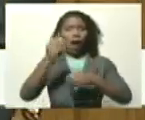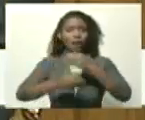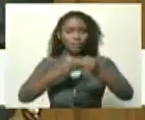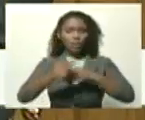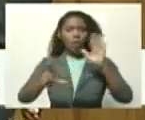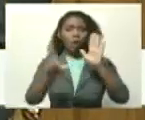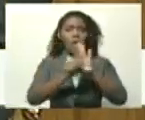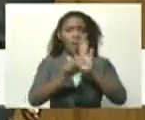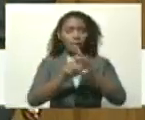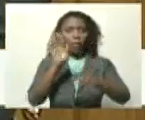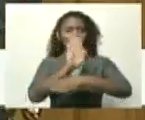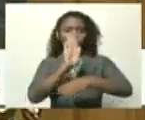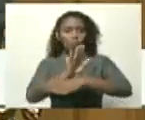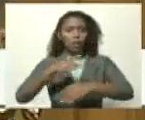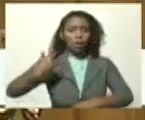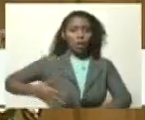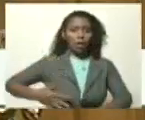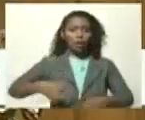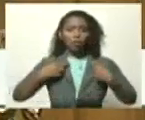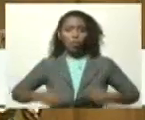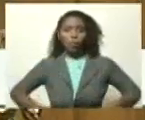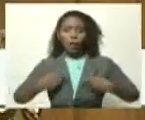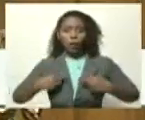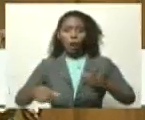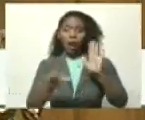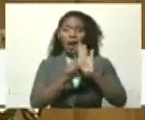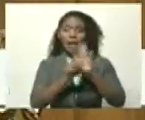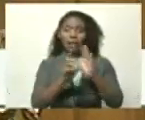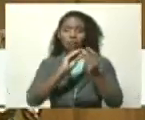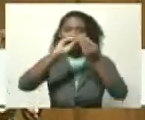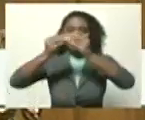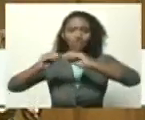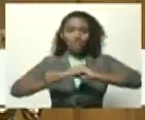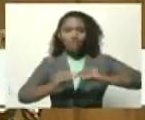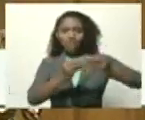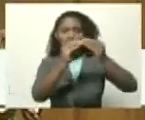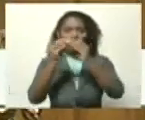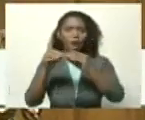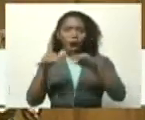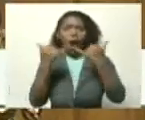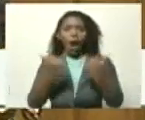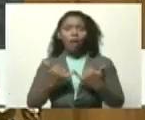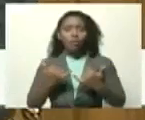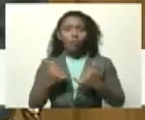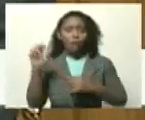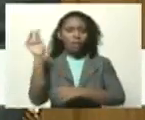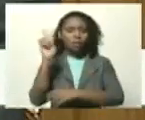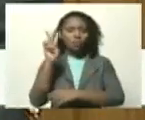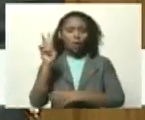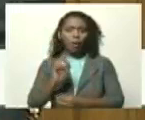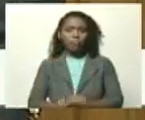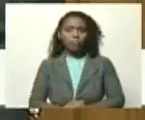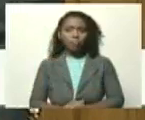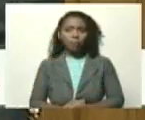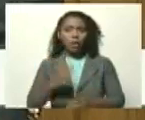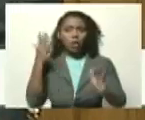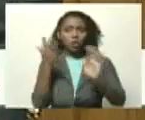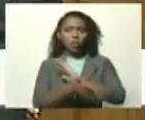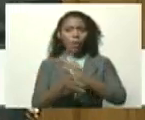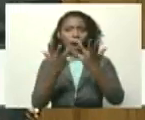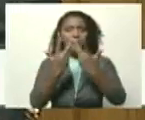de protección de derechos humanos y leyes de adecuación de la modernidad venezolana sobre la